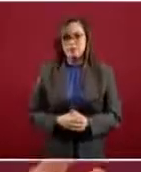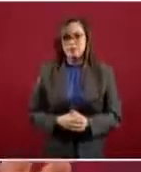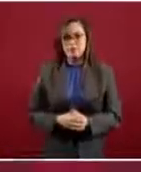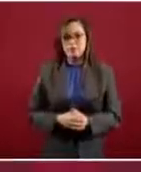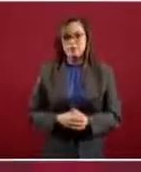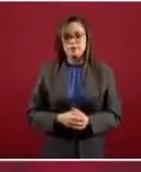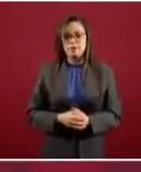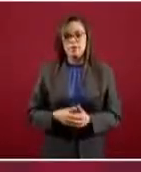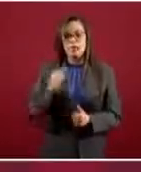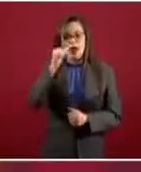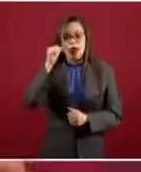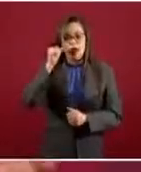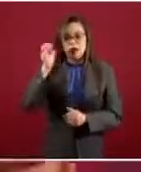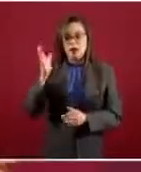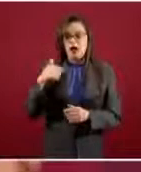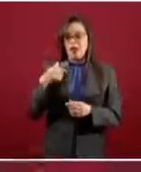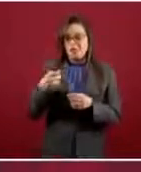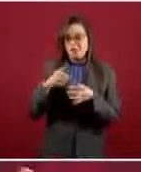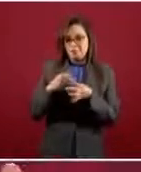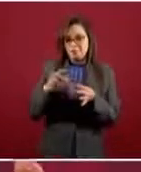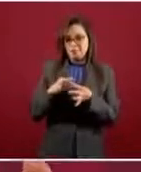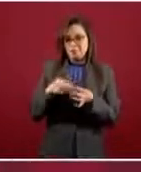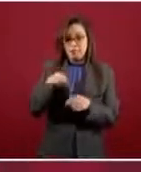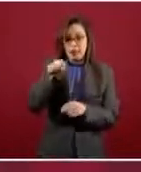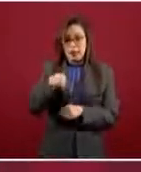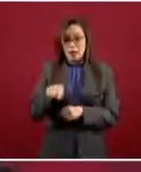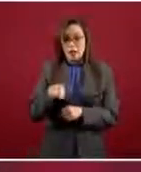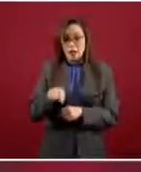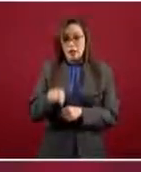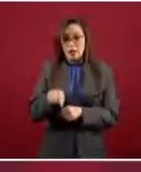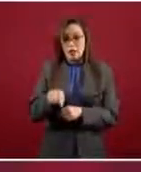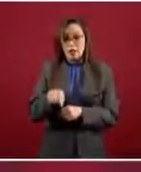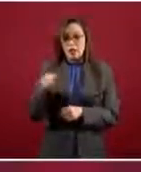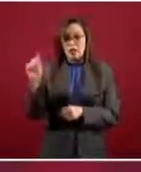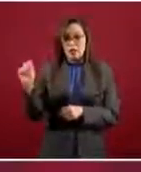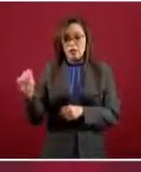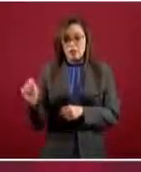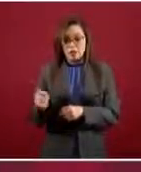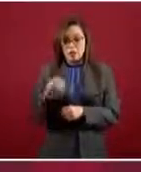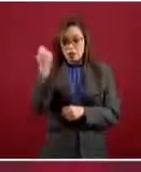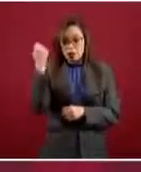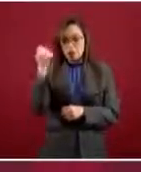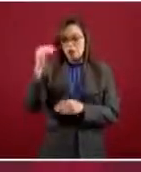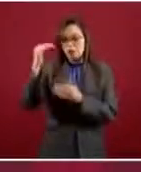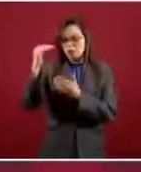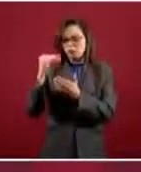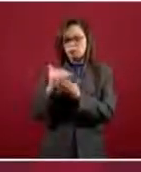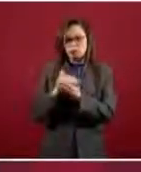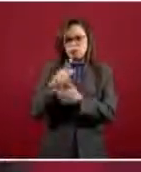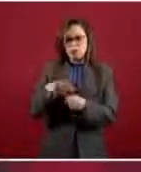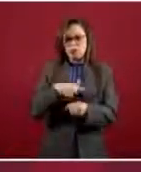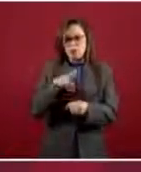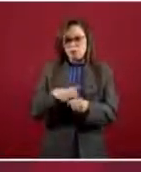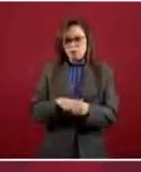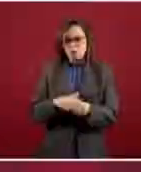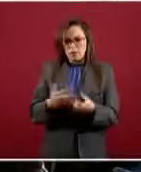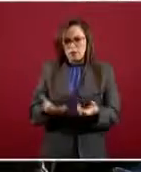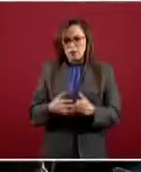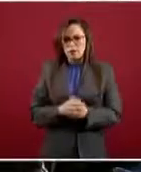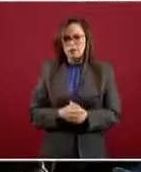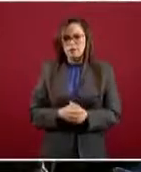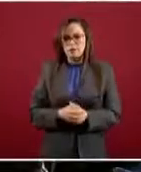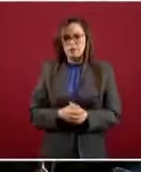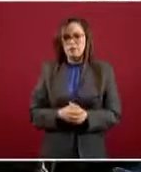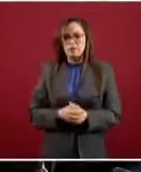de dispositivos de baja tecnología, no son un aparato eléctrico, por ejemplo, ni tiene un circuito electrónico, sino